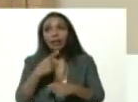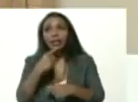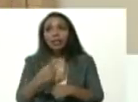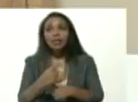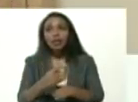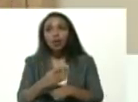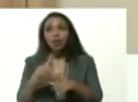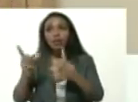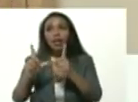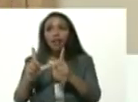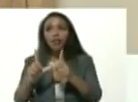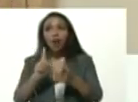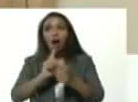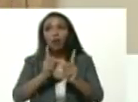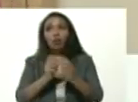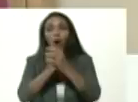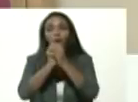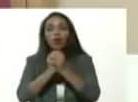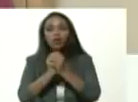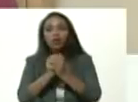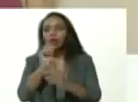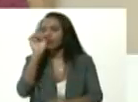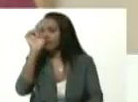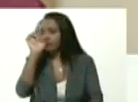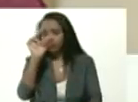teléfono recibo oraciones todos los días.